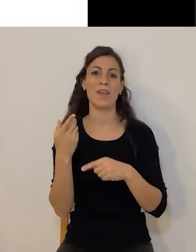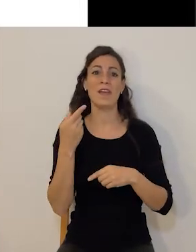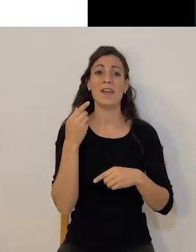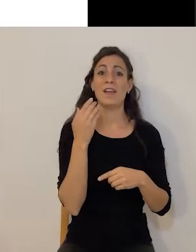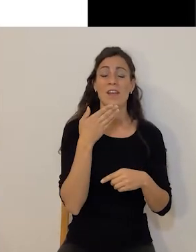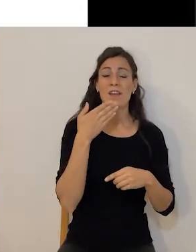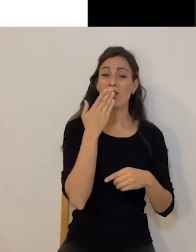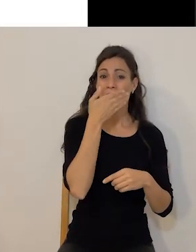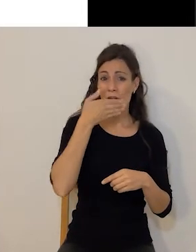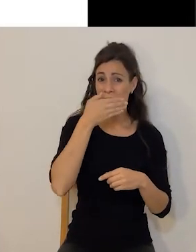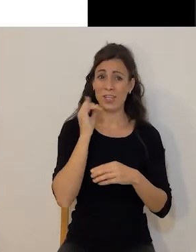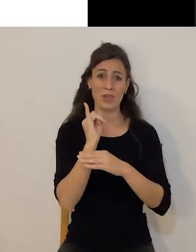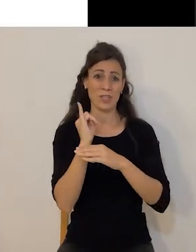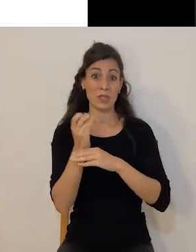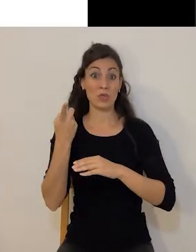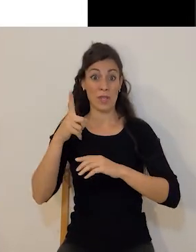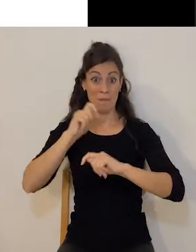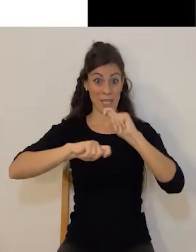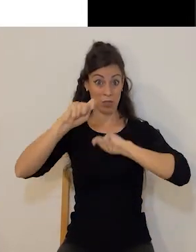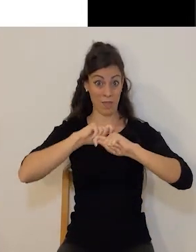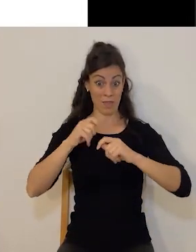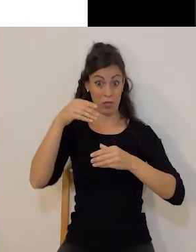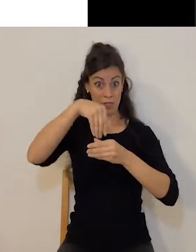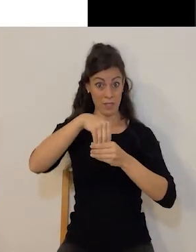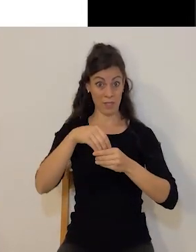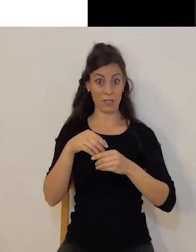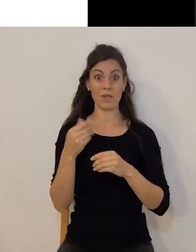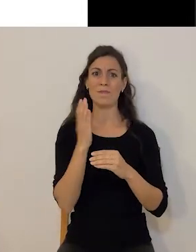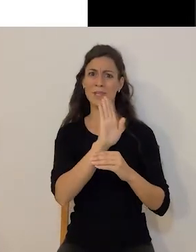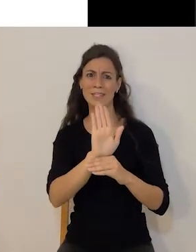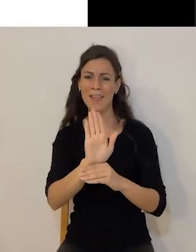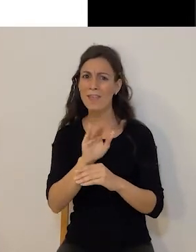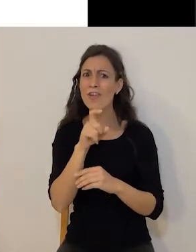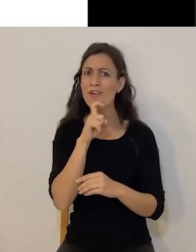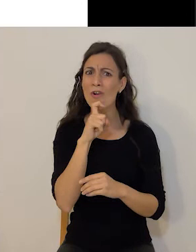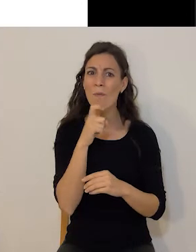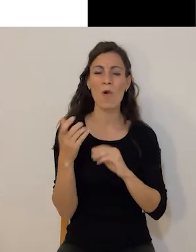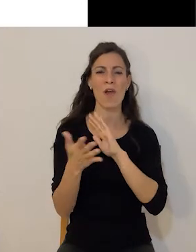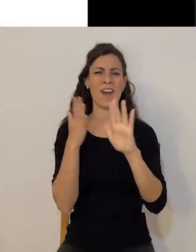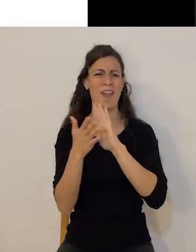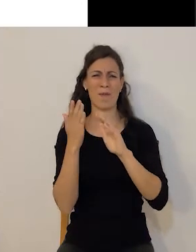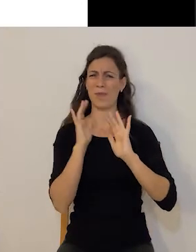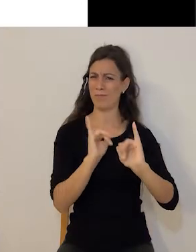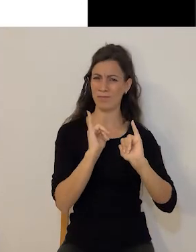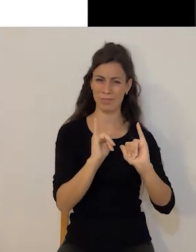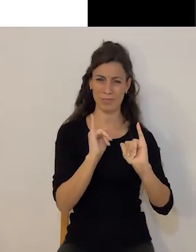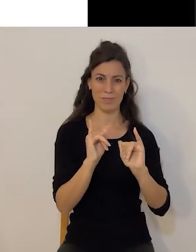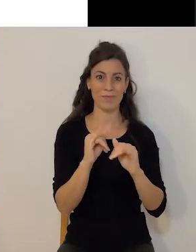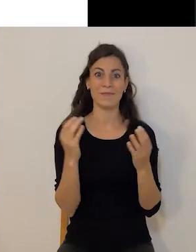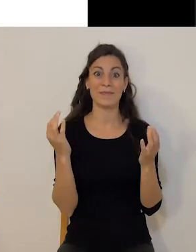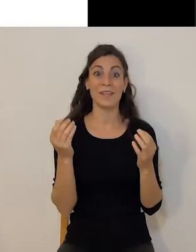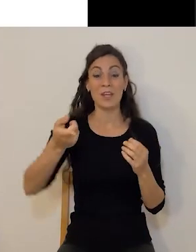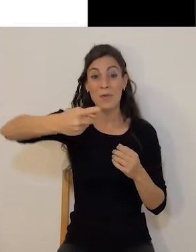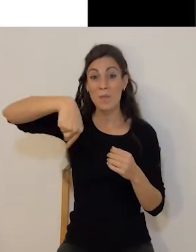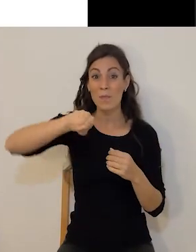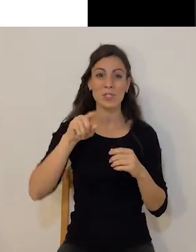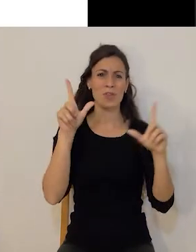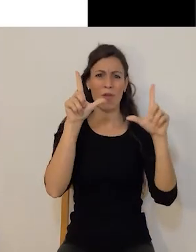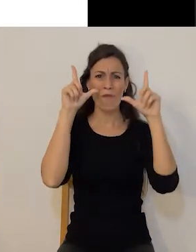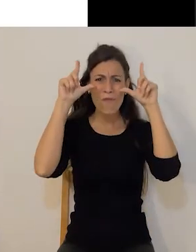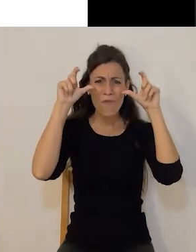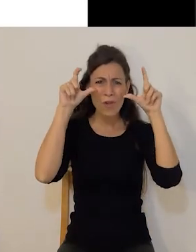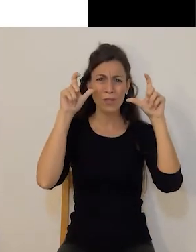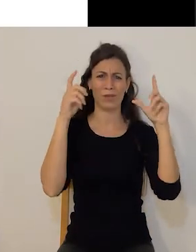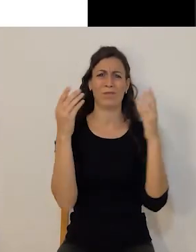nuestra sede. Y la presentación va a ser una presentación rápida, dinámica, en la que vais a ver muchísimas fotografías